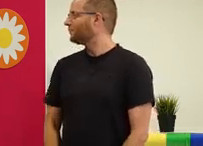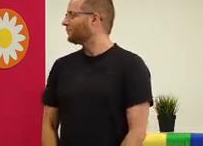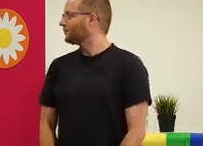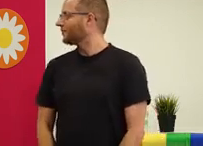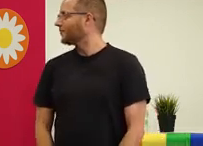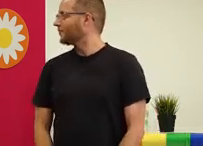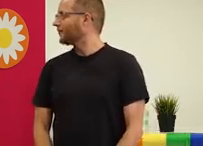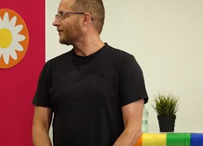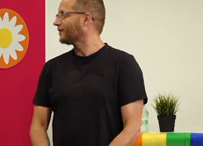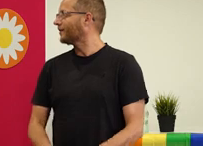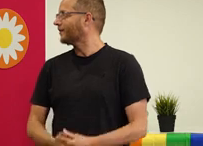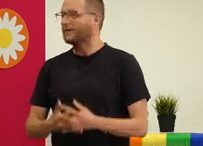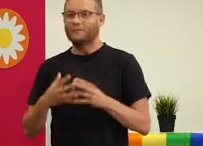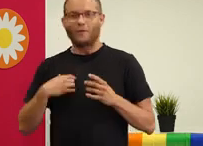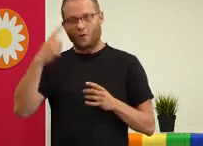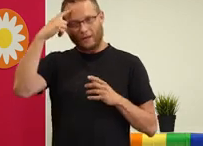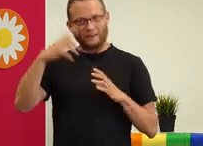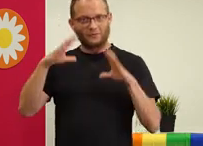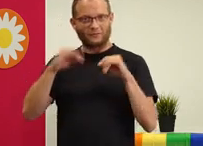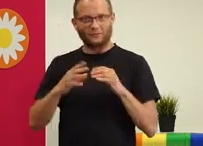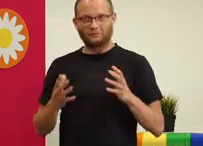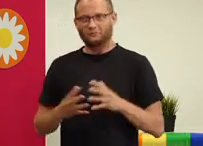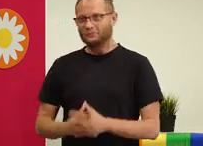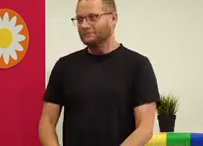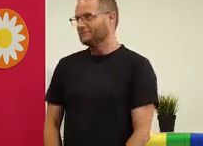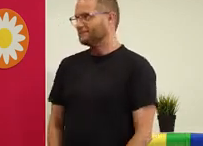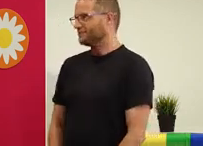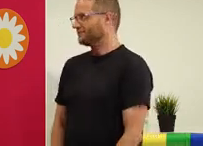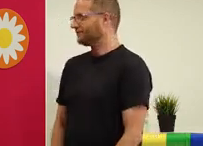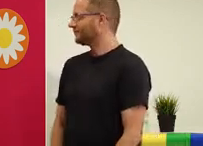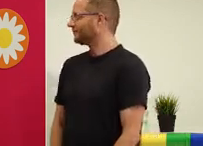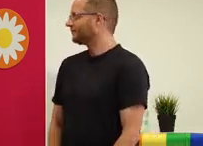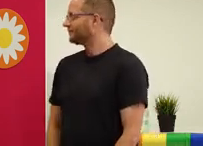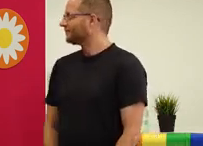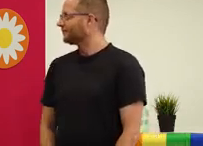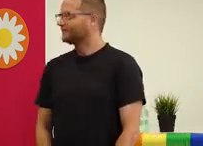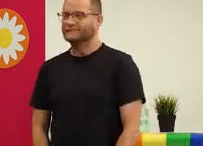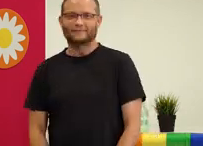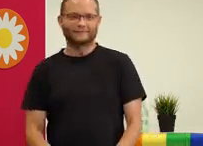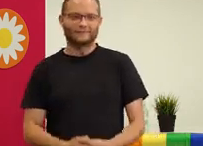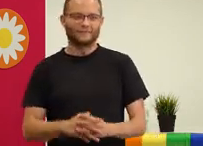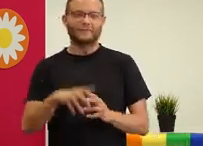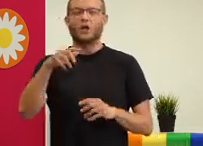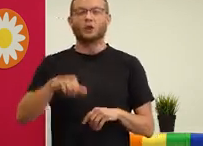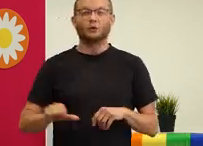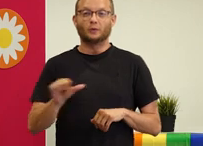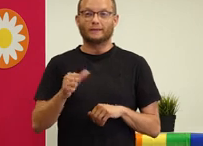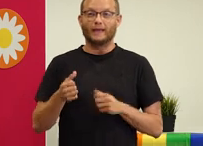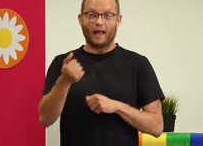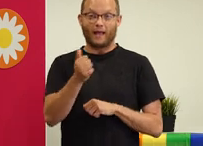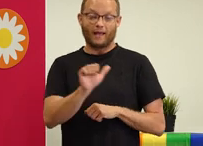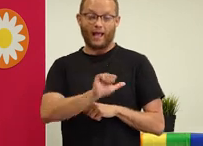o sea, decolonizando la mente en directo. Pues el sureste de Asia.